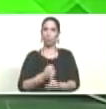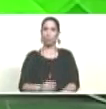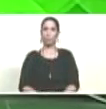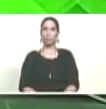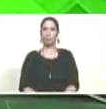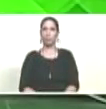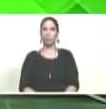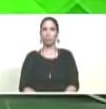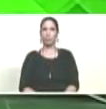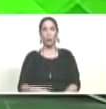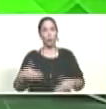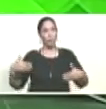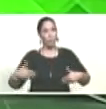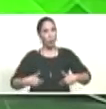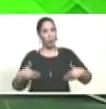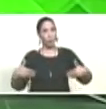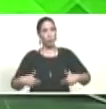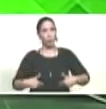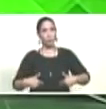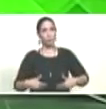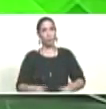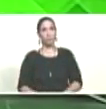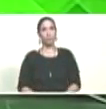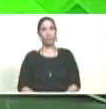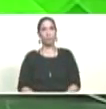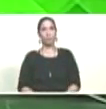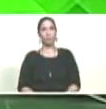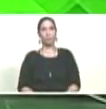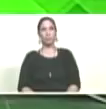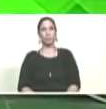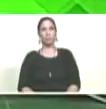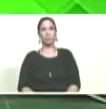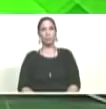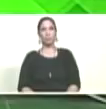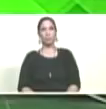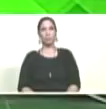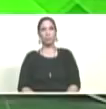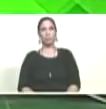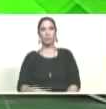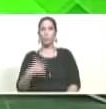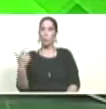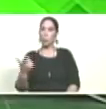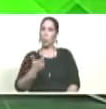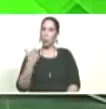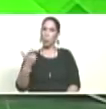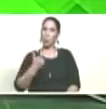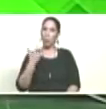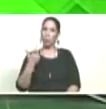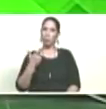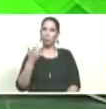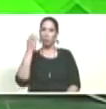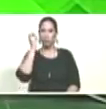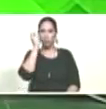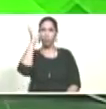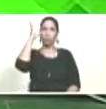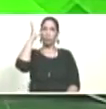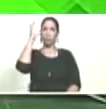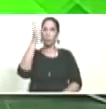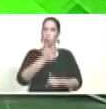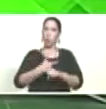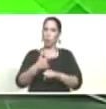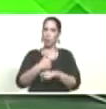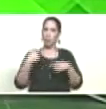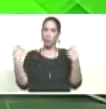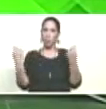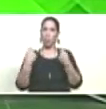Yo he hecho un esfuerzo por fundar y crear las instancias de gobierno popular.